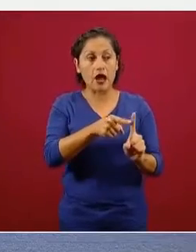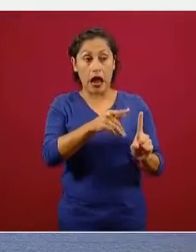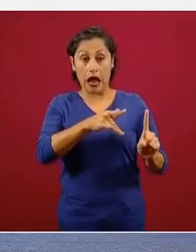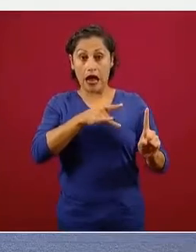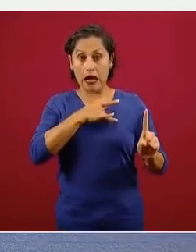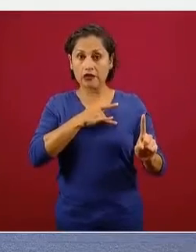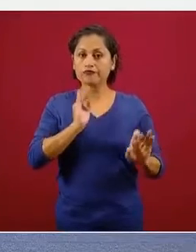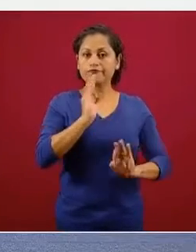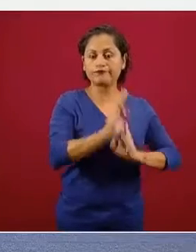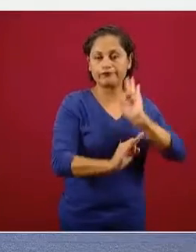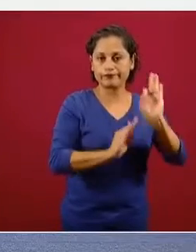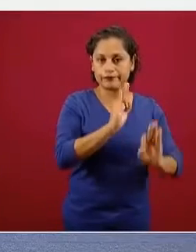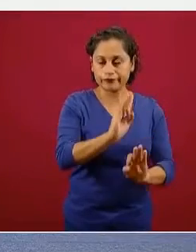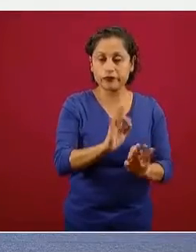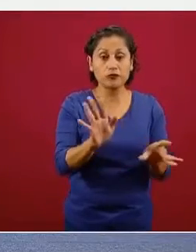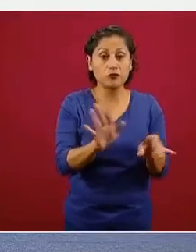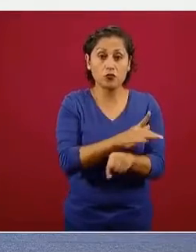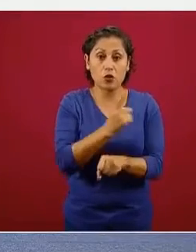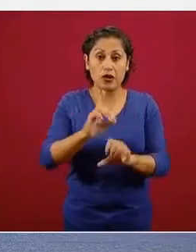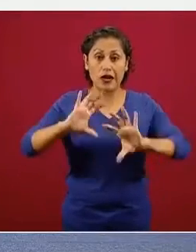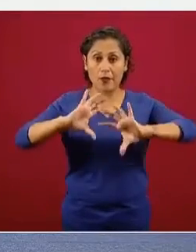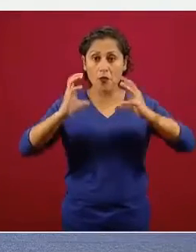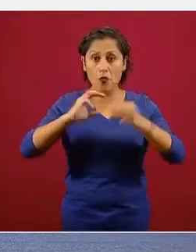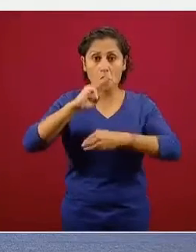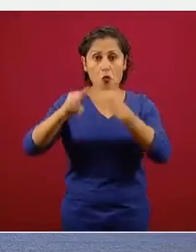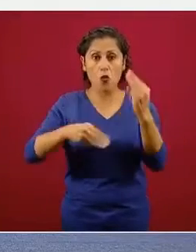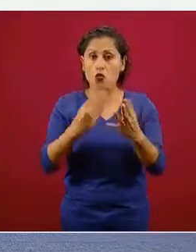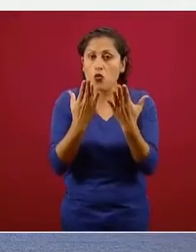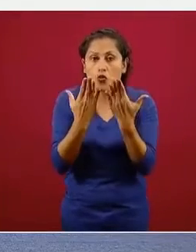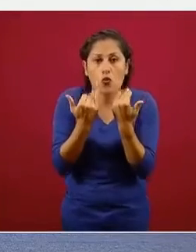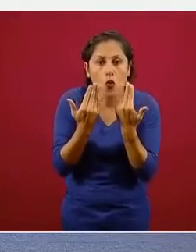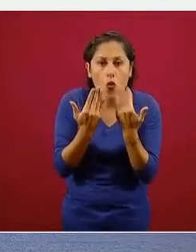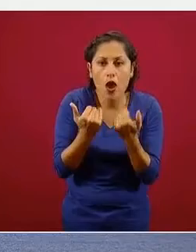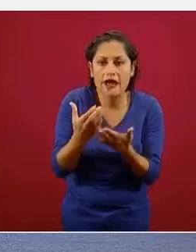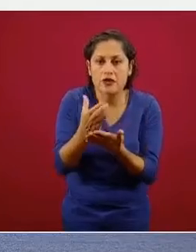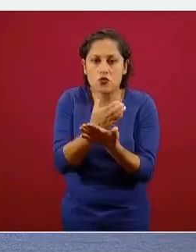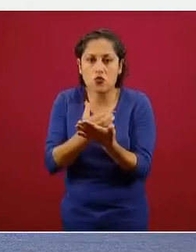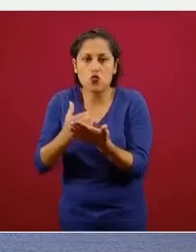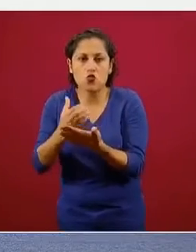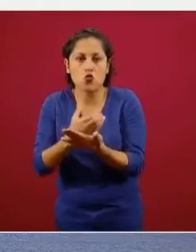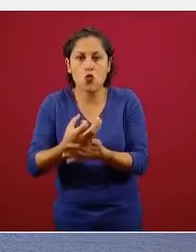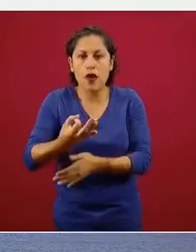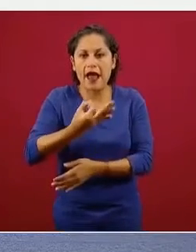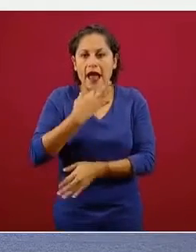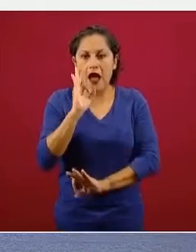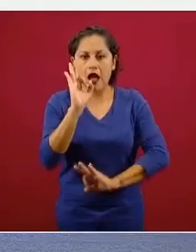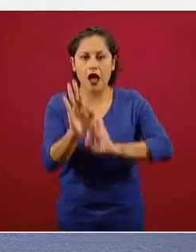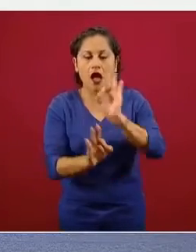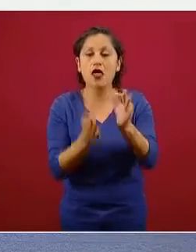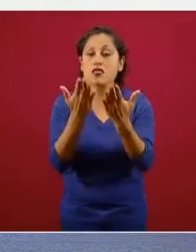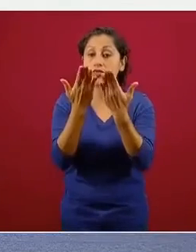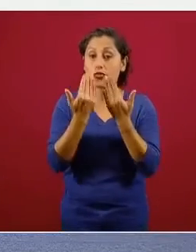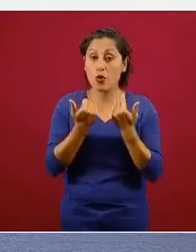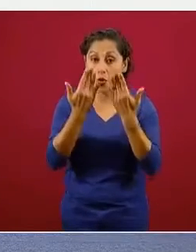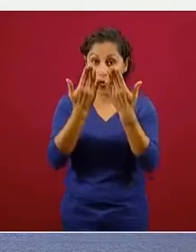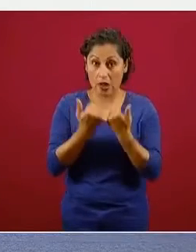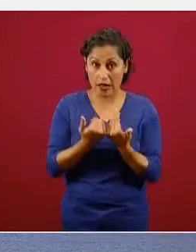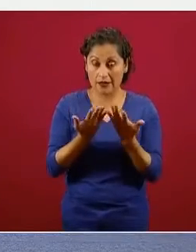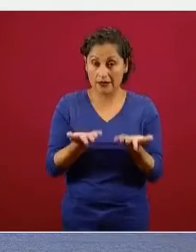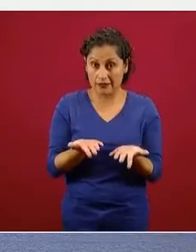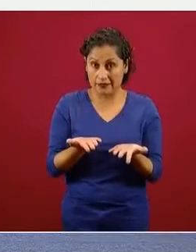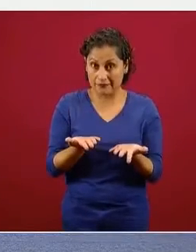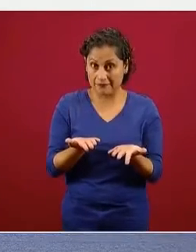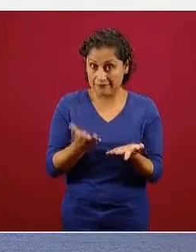no existe un tratamiento específico para COVID, no existe, les recuerdo eso, no existe un tratamiento